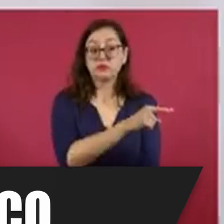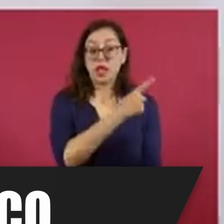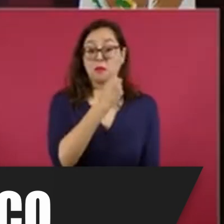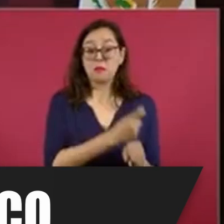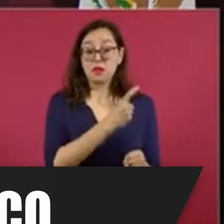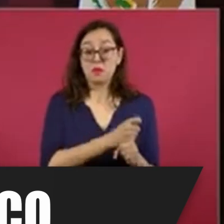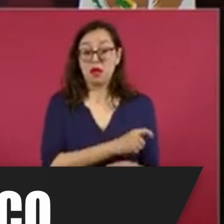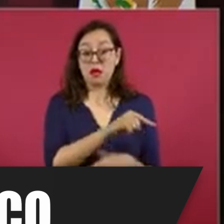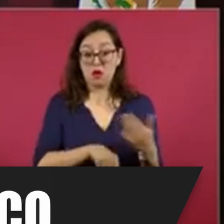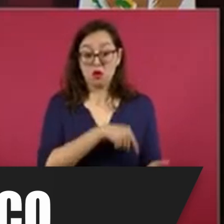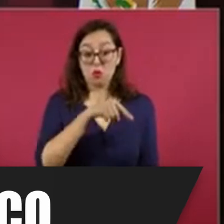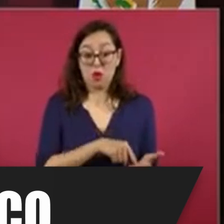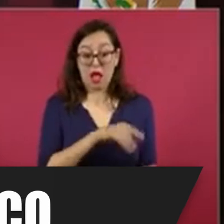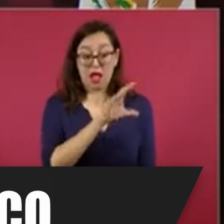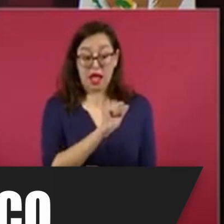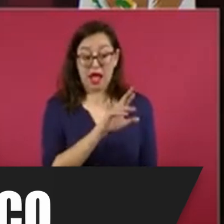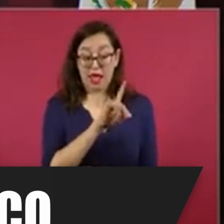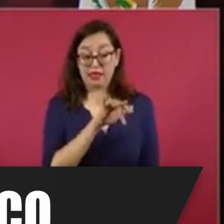el primer lugar, aunque nosotros en cantidad